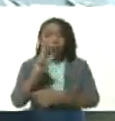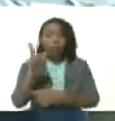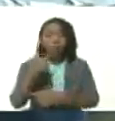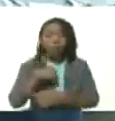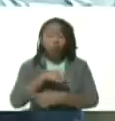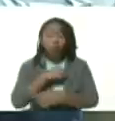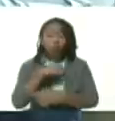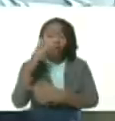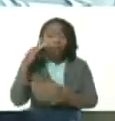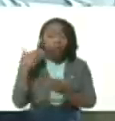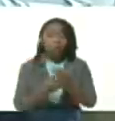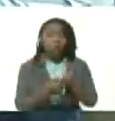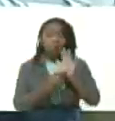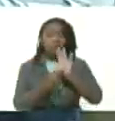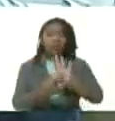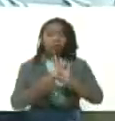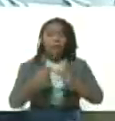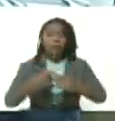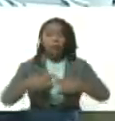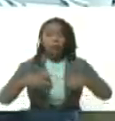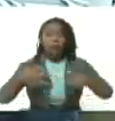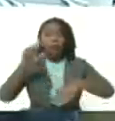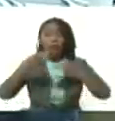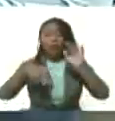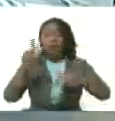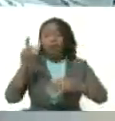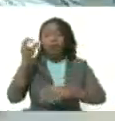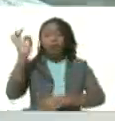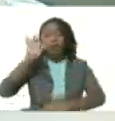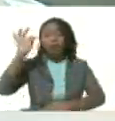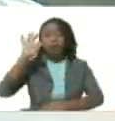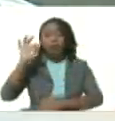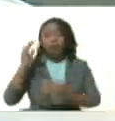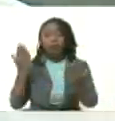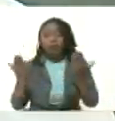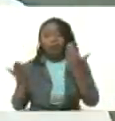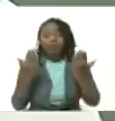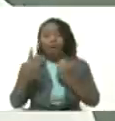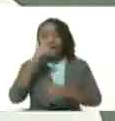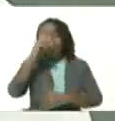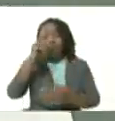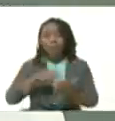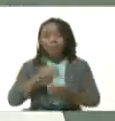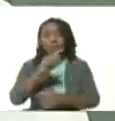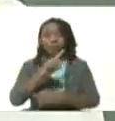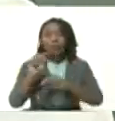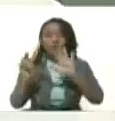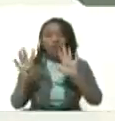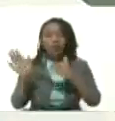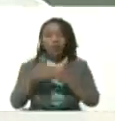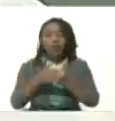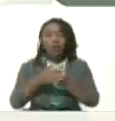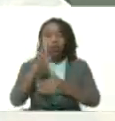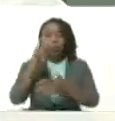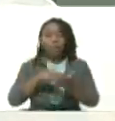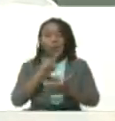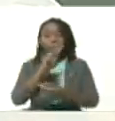nosotros hemos mostrado un crecimiento de 13% en comparación con el año 2019, cierre de 2020,